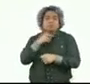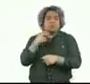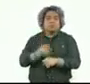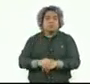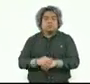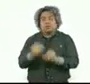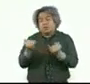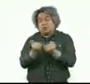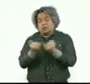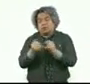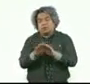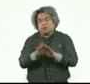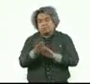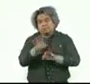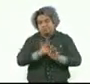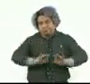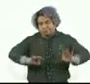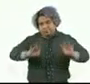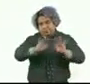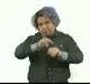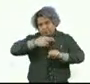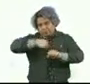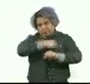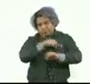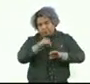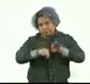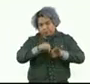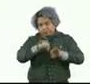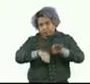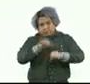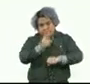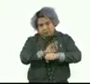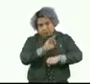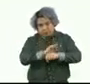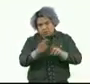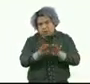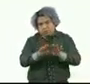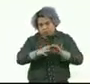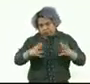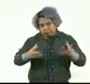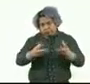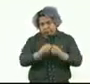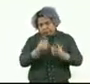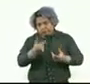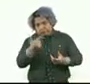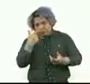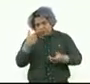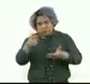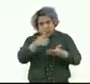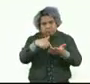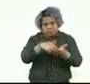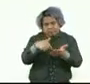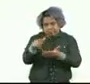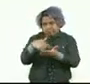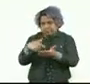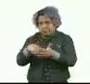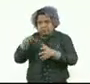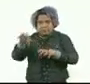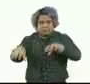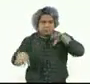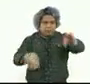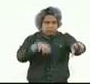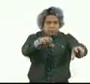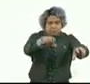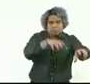un componente muy importante que estamos fortaleciendo colectivamente con muchas áreas del gobierno